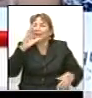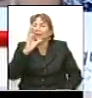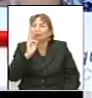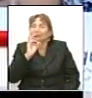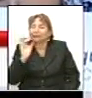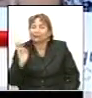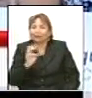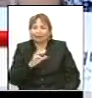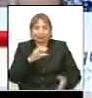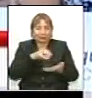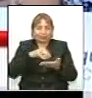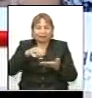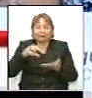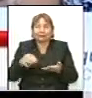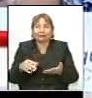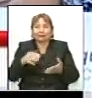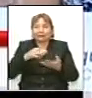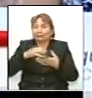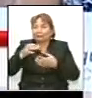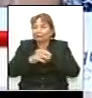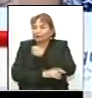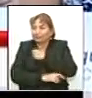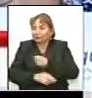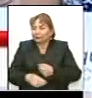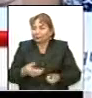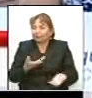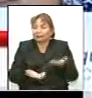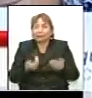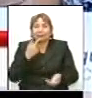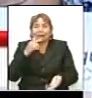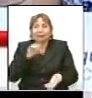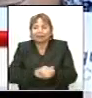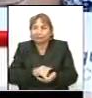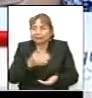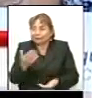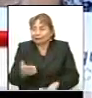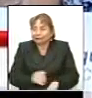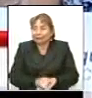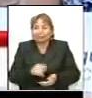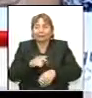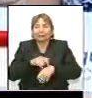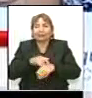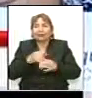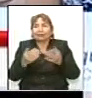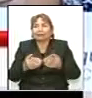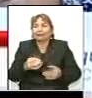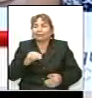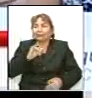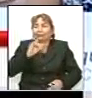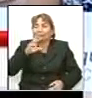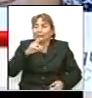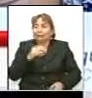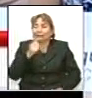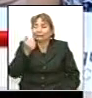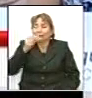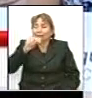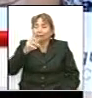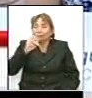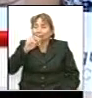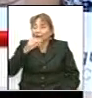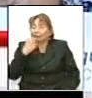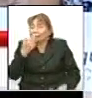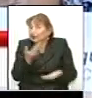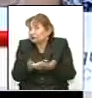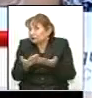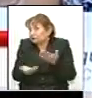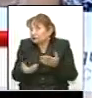poblados del país no acá mis amigos cercanas de estar más o menos enterada del tema donde hidrandina digamos es la estrella no es cierto de